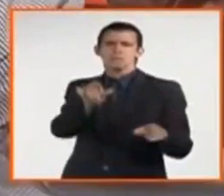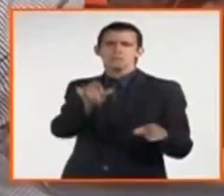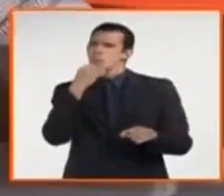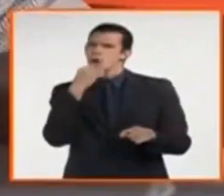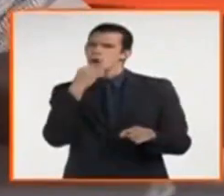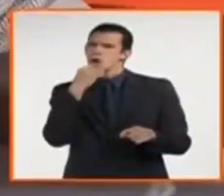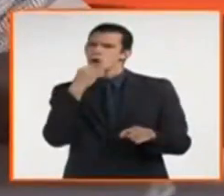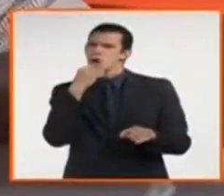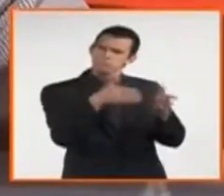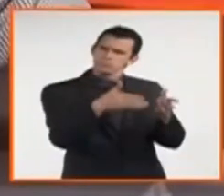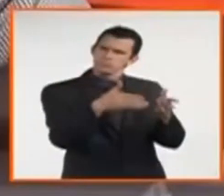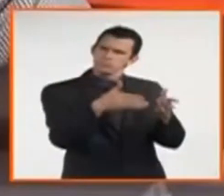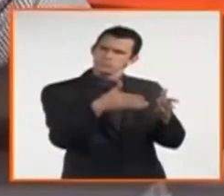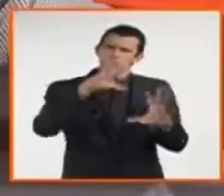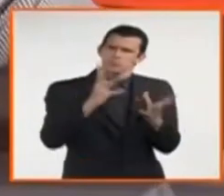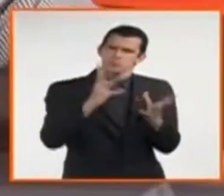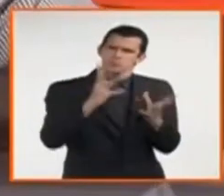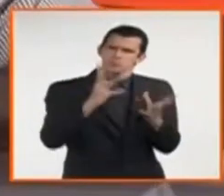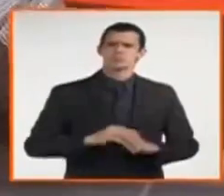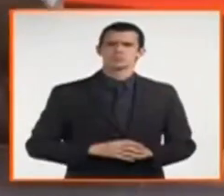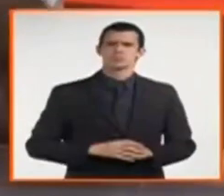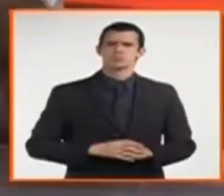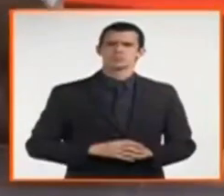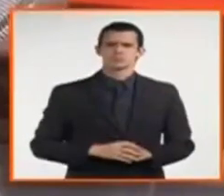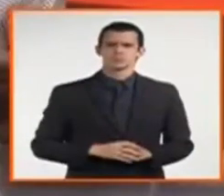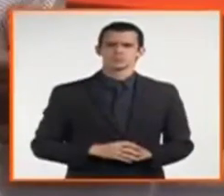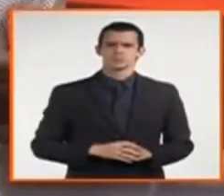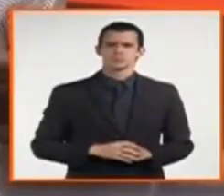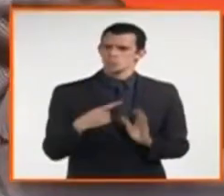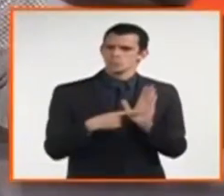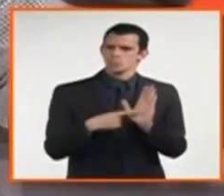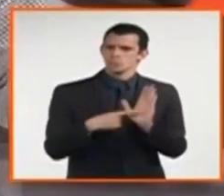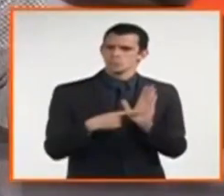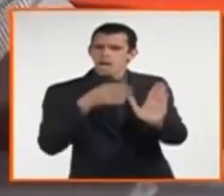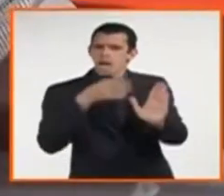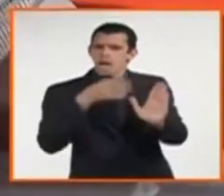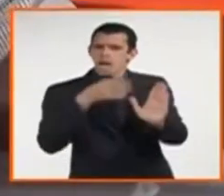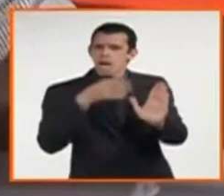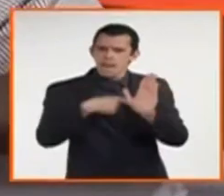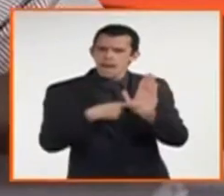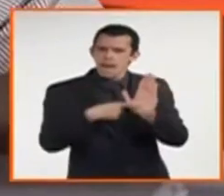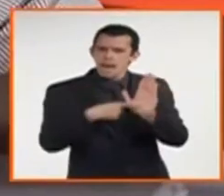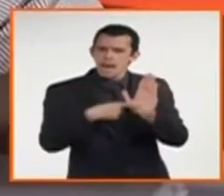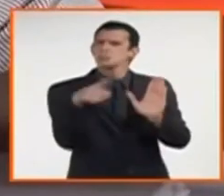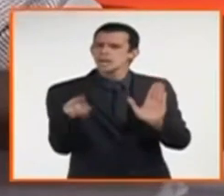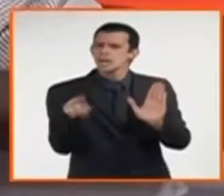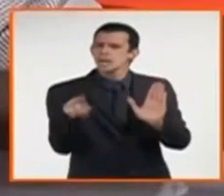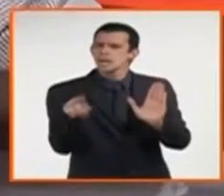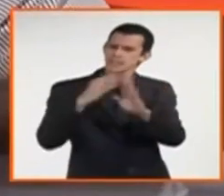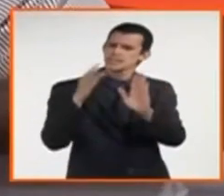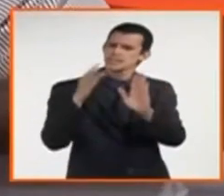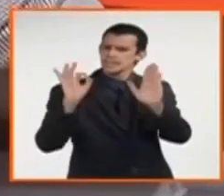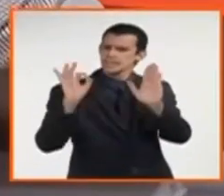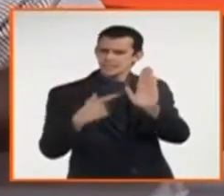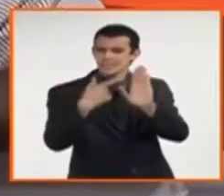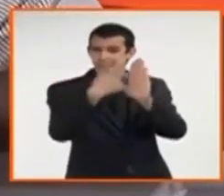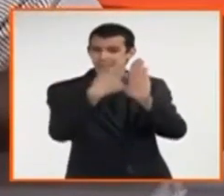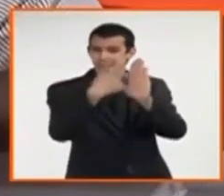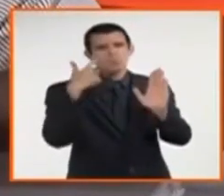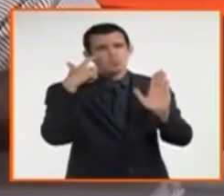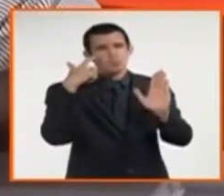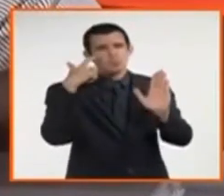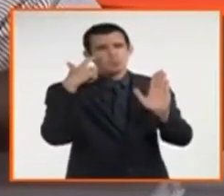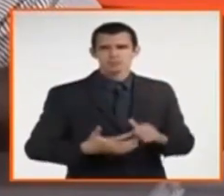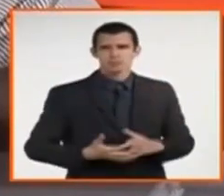bien y estamos además proponiendo no a través del sistema de bibliotecas públicas